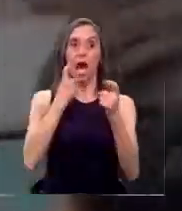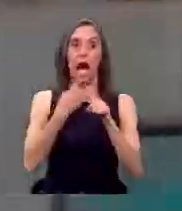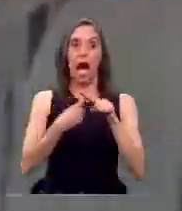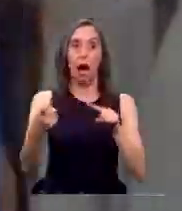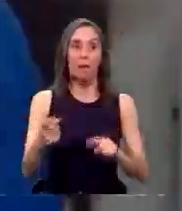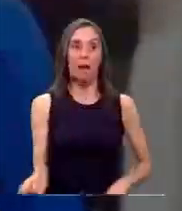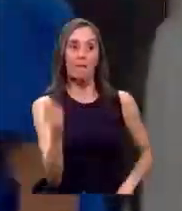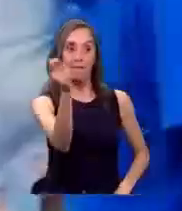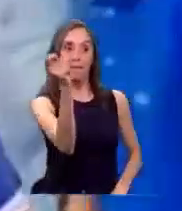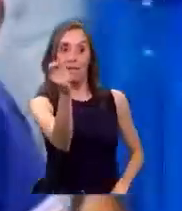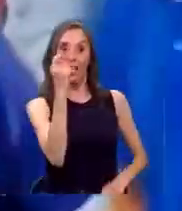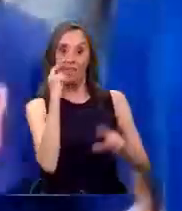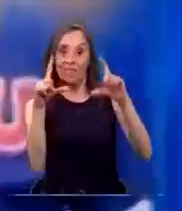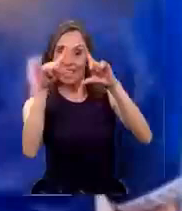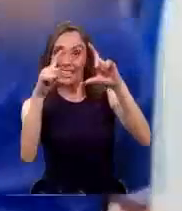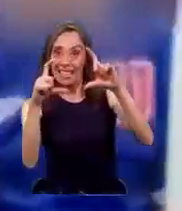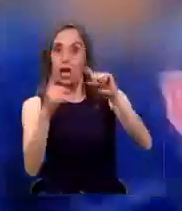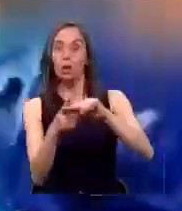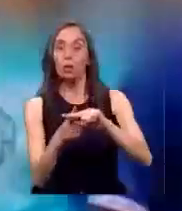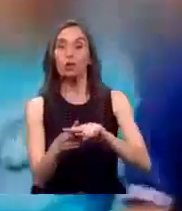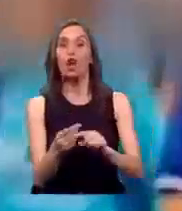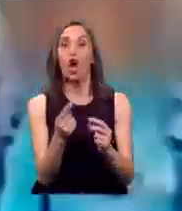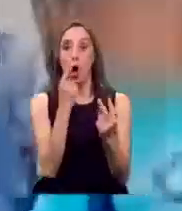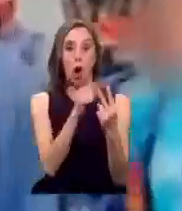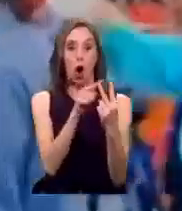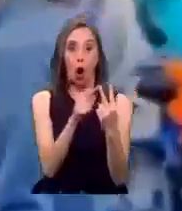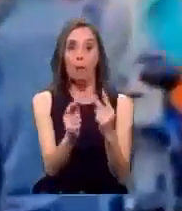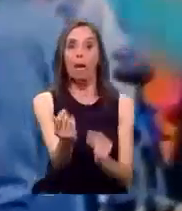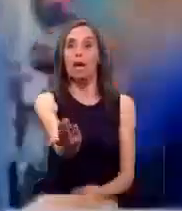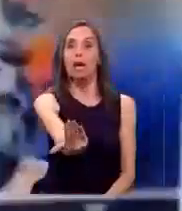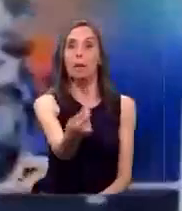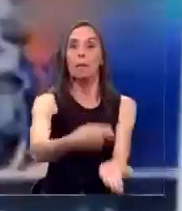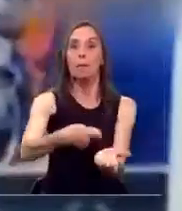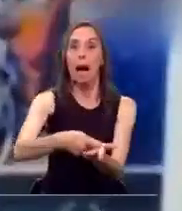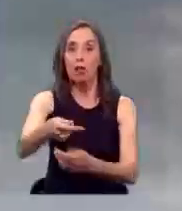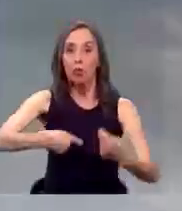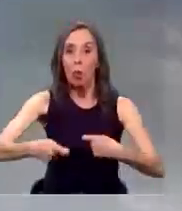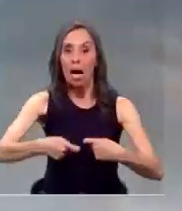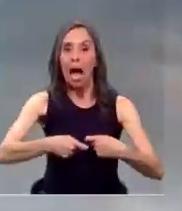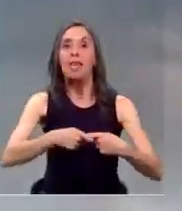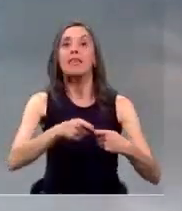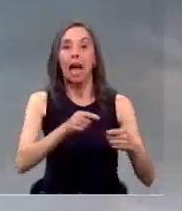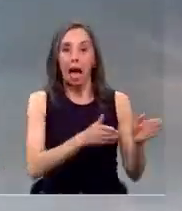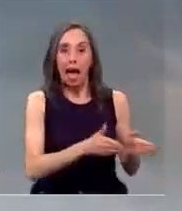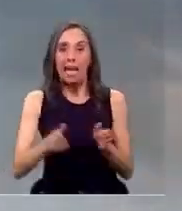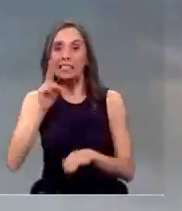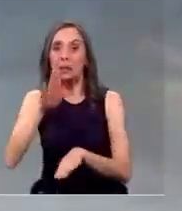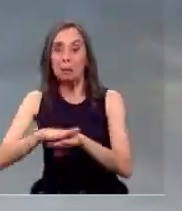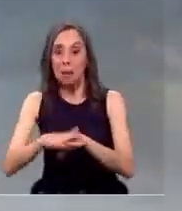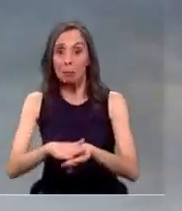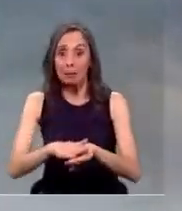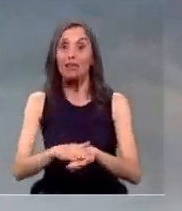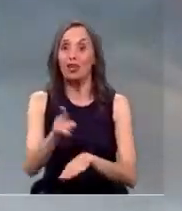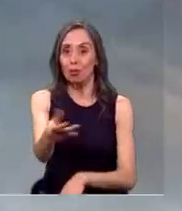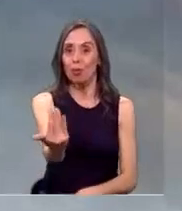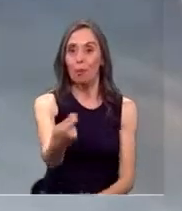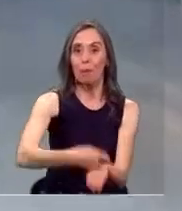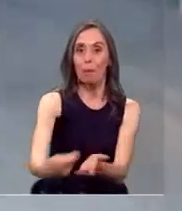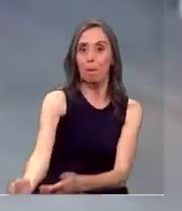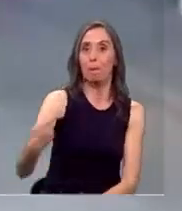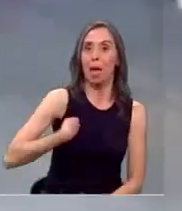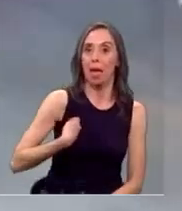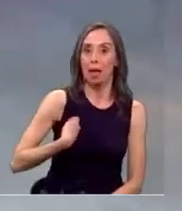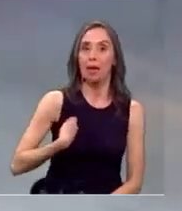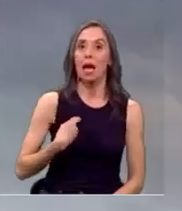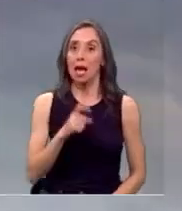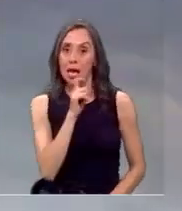hasta con cuchillos. Es una pareja que, según cuenta, cobra a los vendedores irregulares por ocupar el espacio. Pese a la amenaza que se escucha con